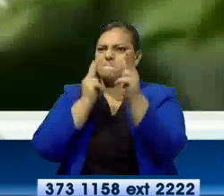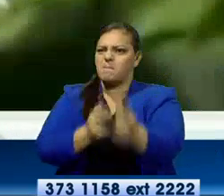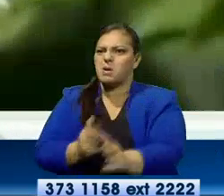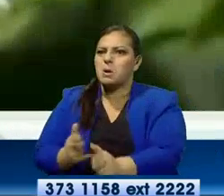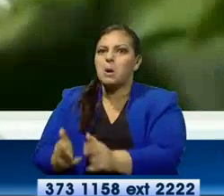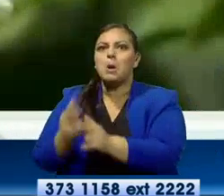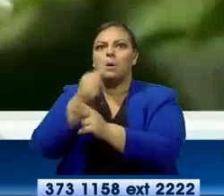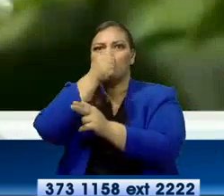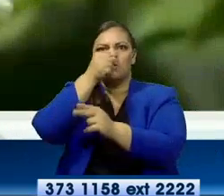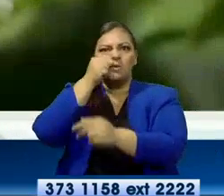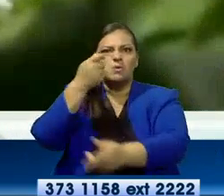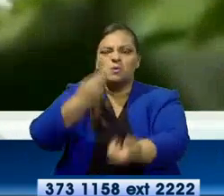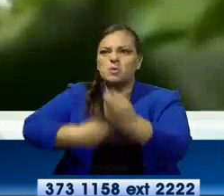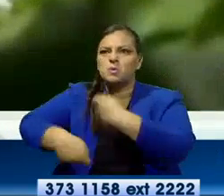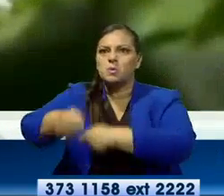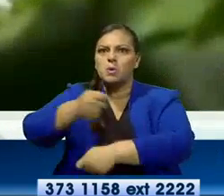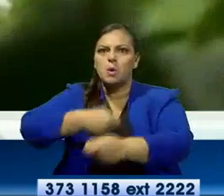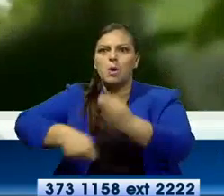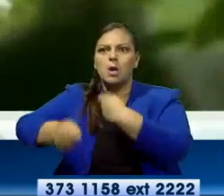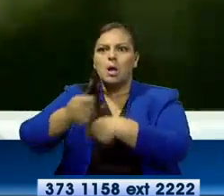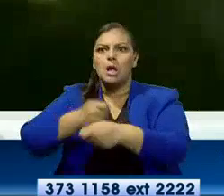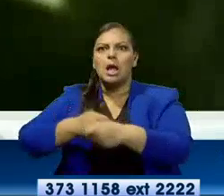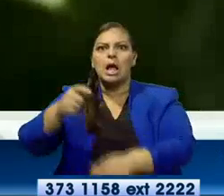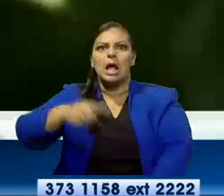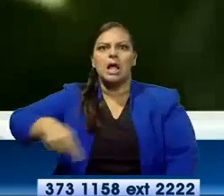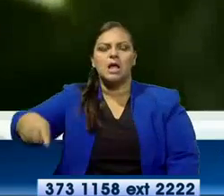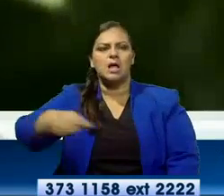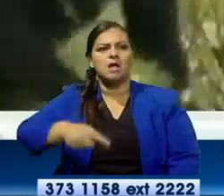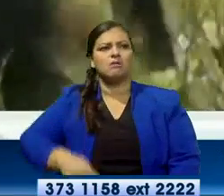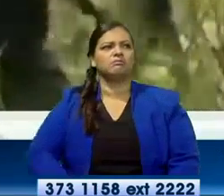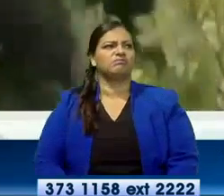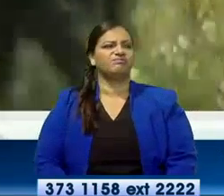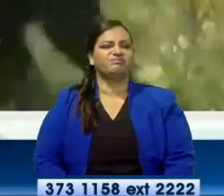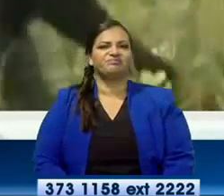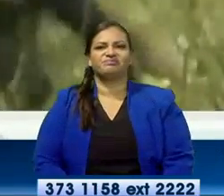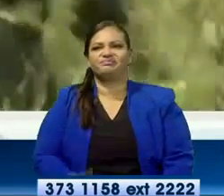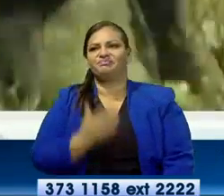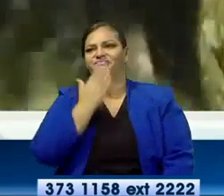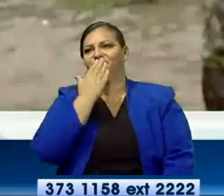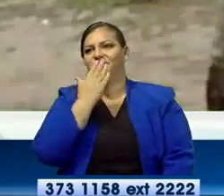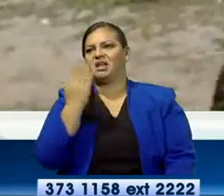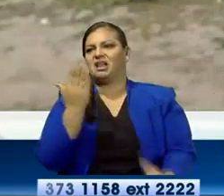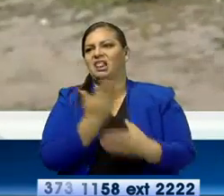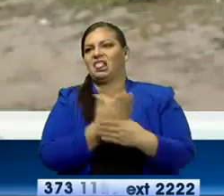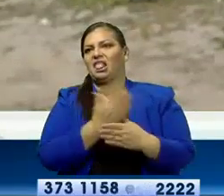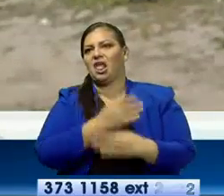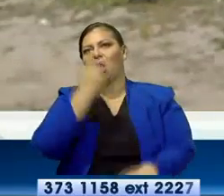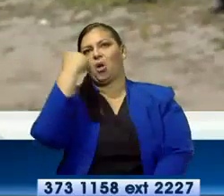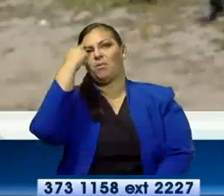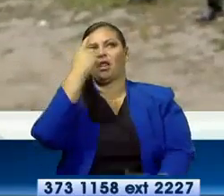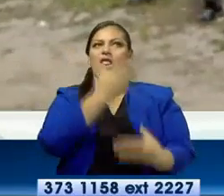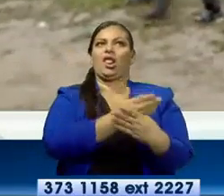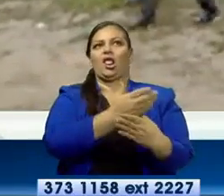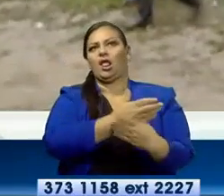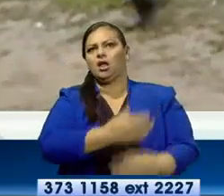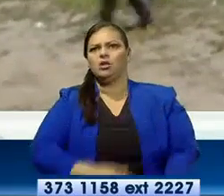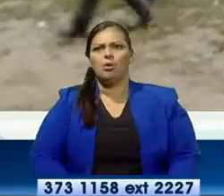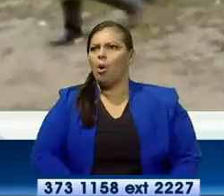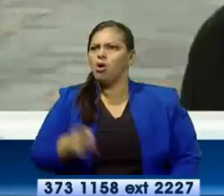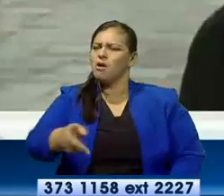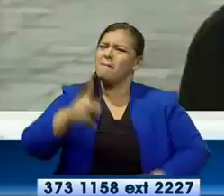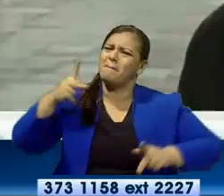narcotráfico de generar no solo un chantaje al gobierno, sino también un amedrentamiento a la sociedad civil,